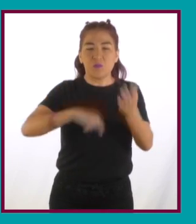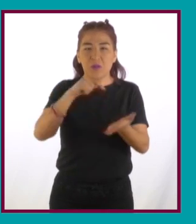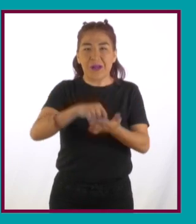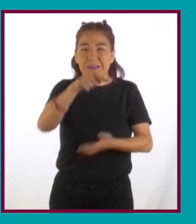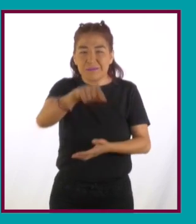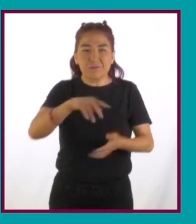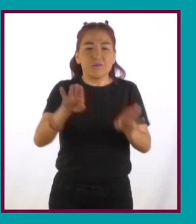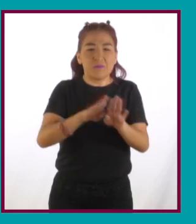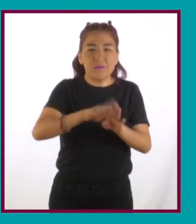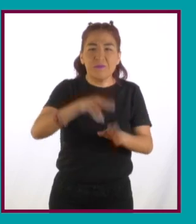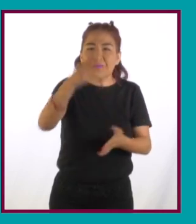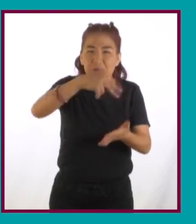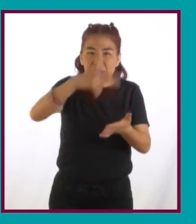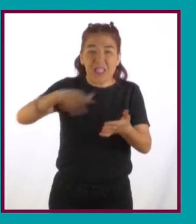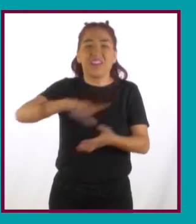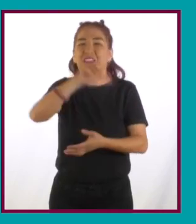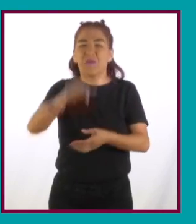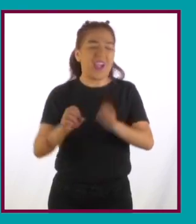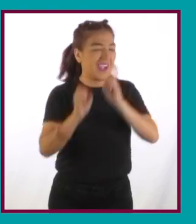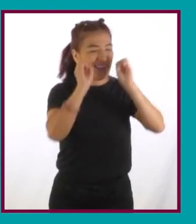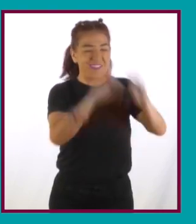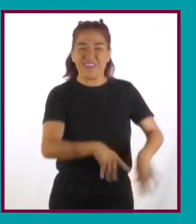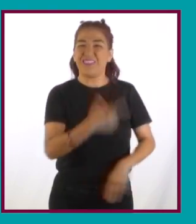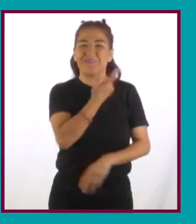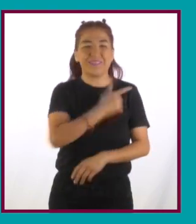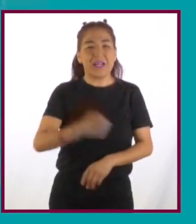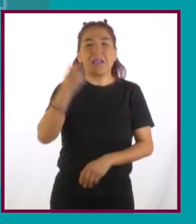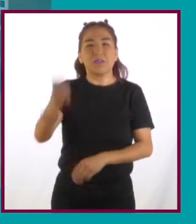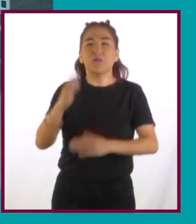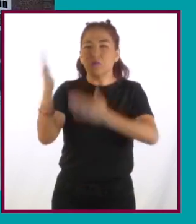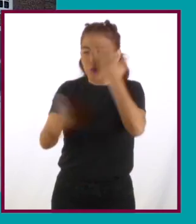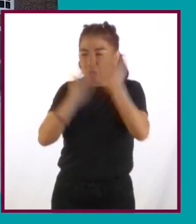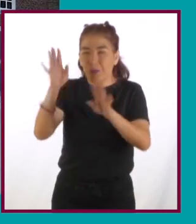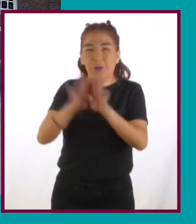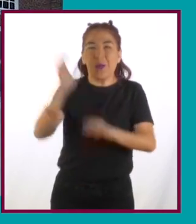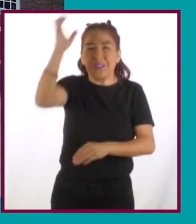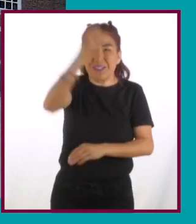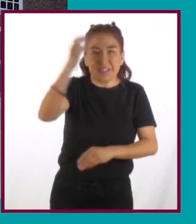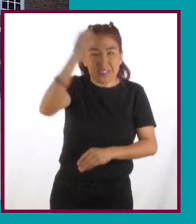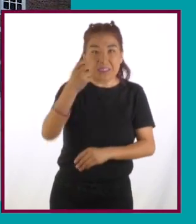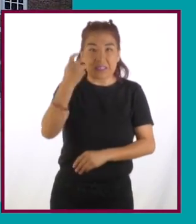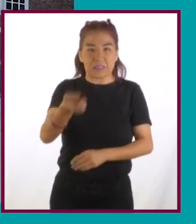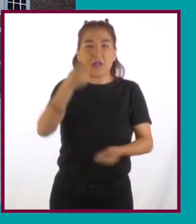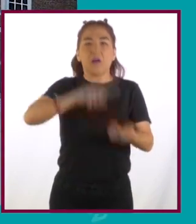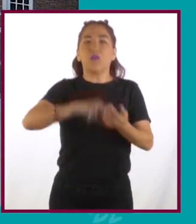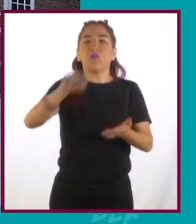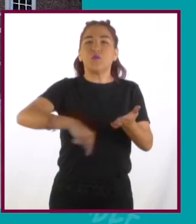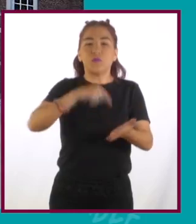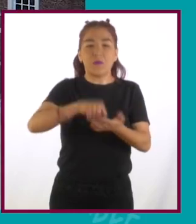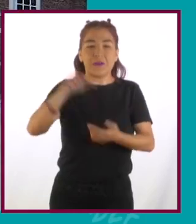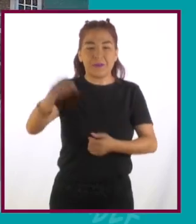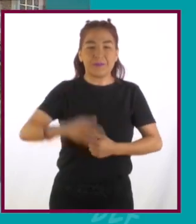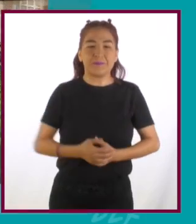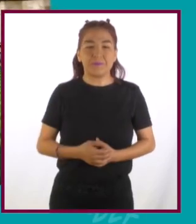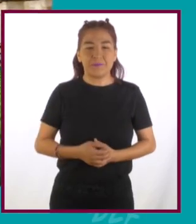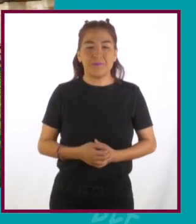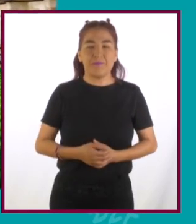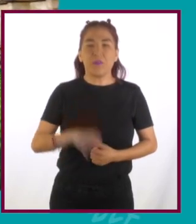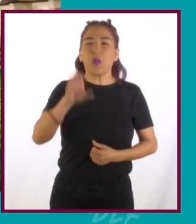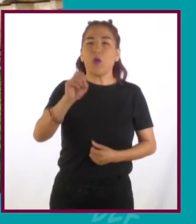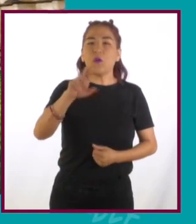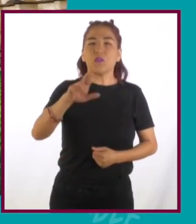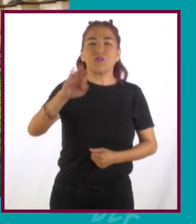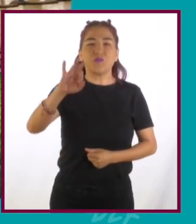Lely. Sin embargo, pronto abandonó la práctica de la pintura, dedicándose al estudio de la ciencia, primero en Westminster